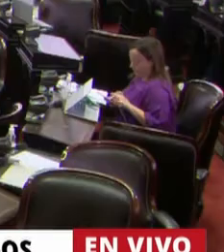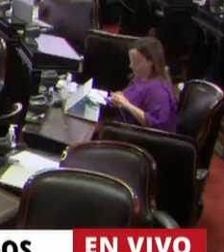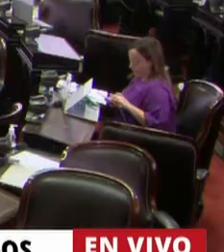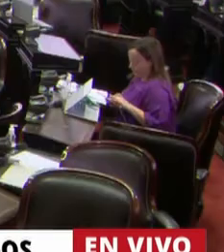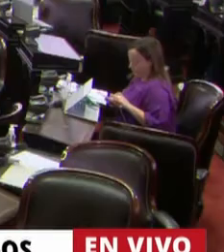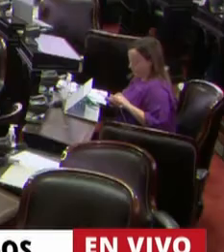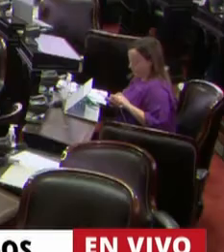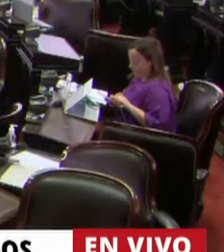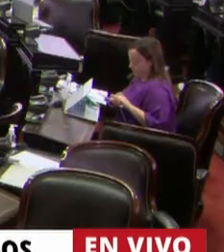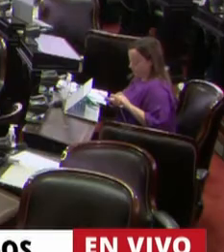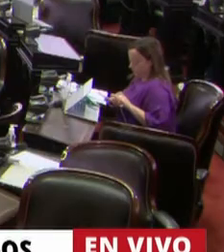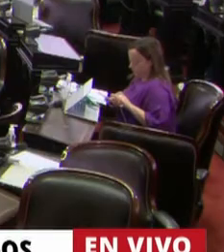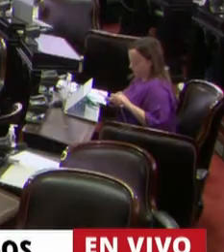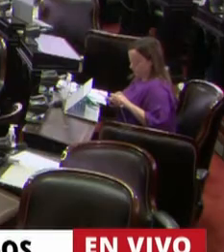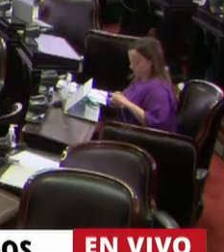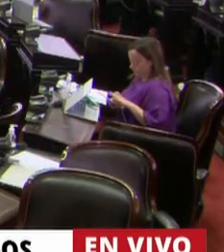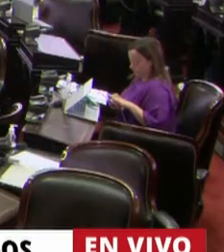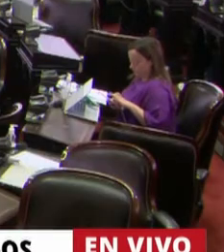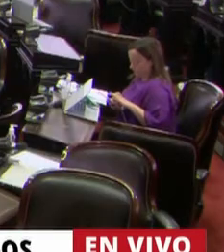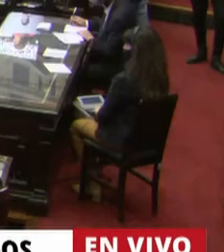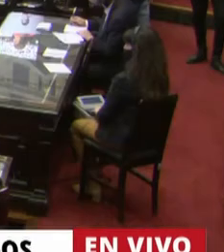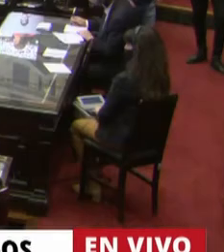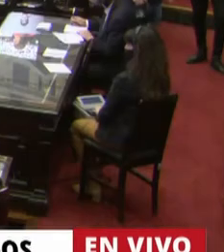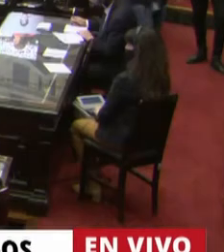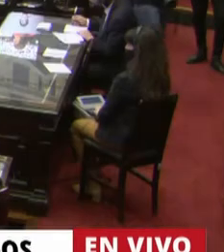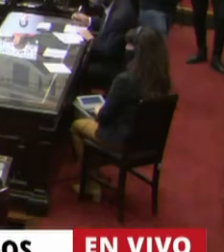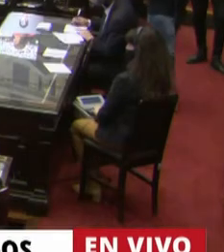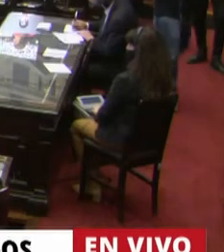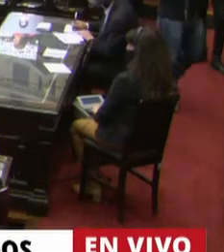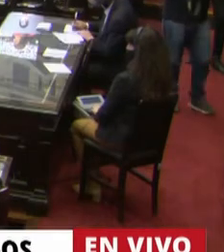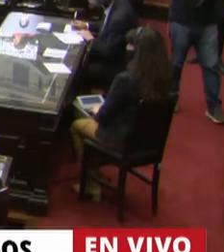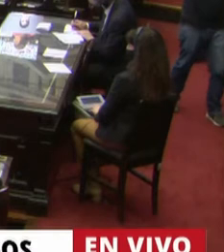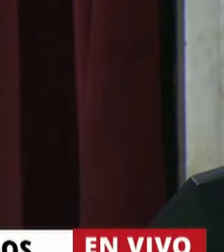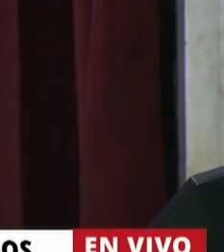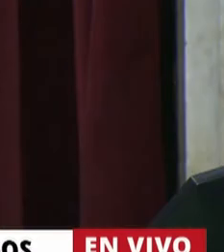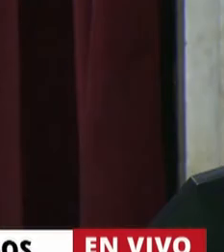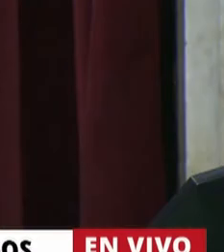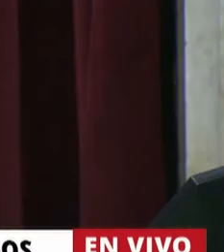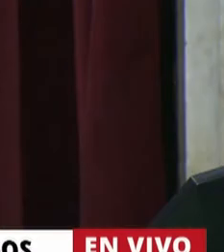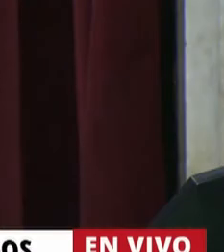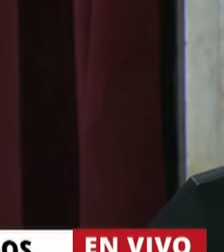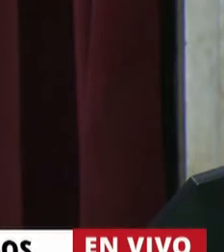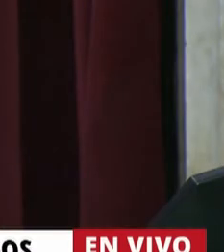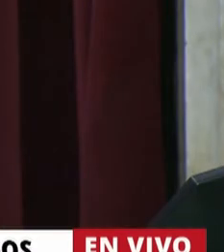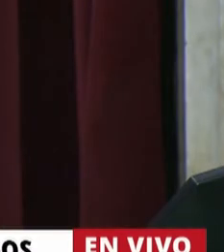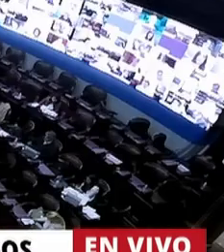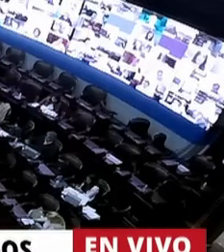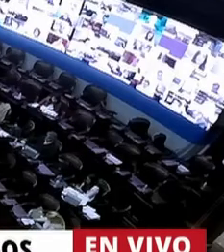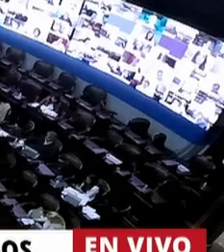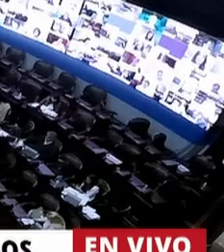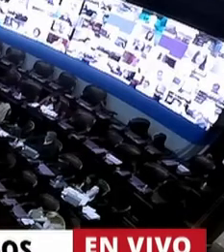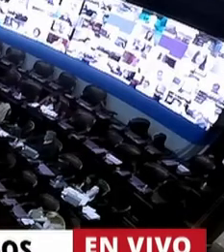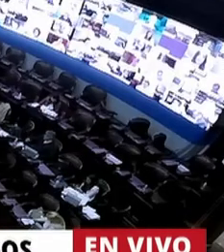sin poder identificar su voto en el sistema. Diputado Pablo Miguel Anzaloni.